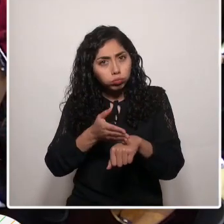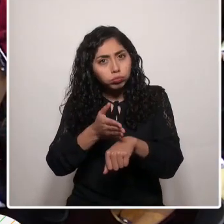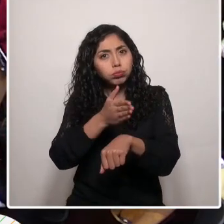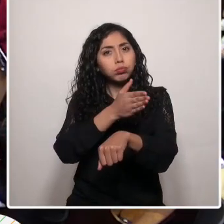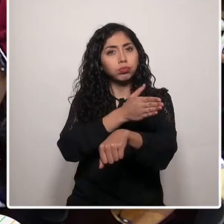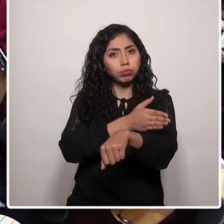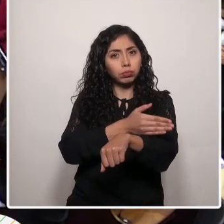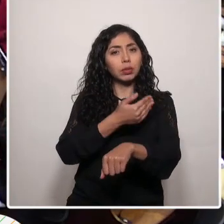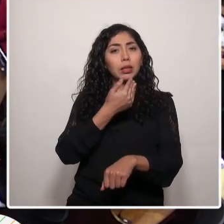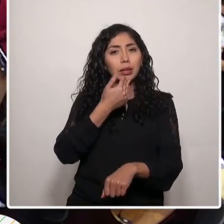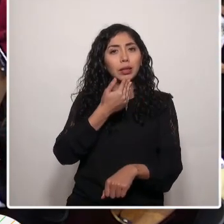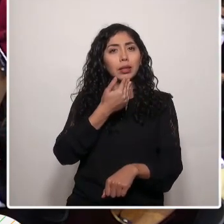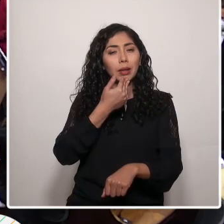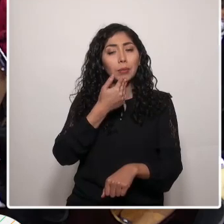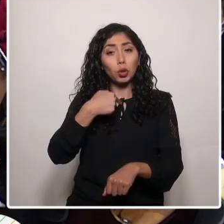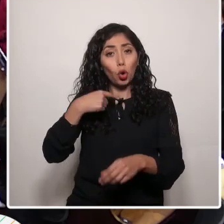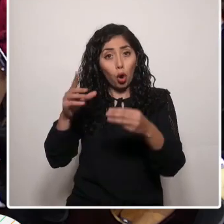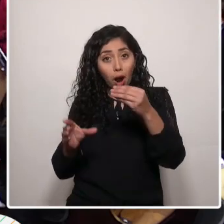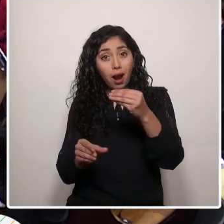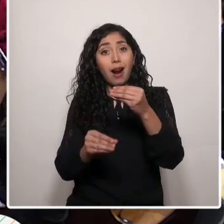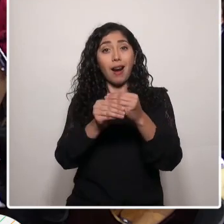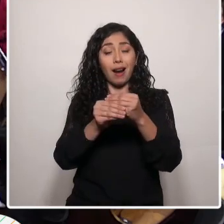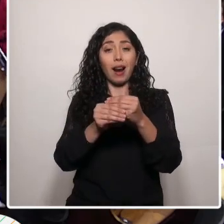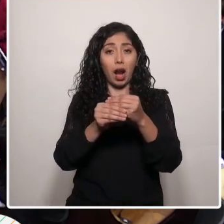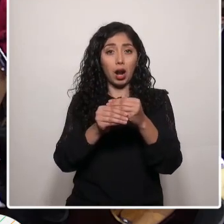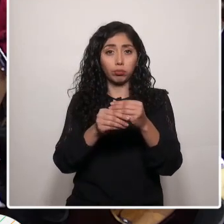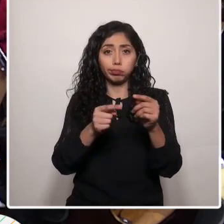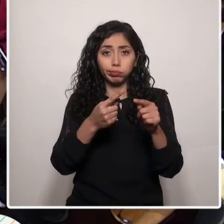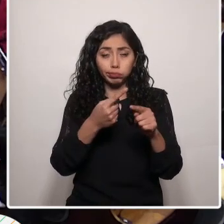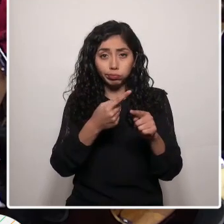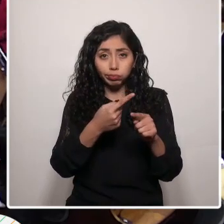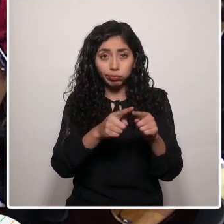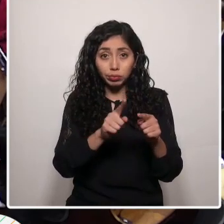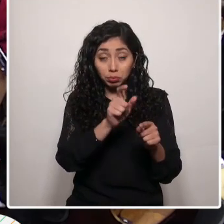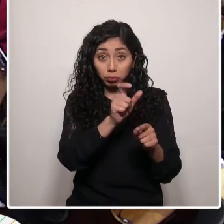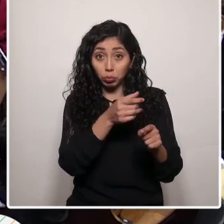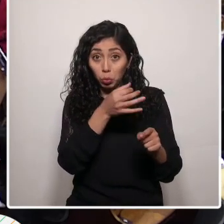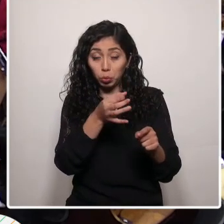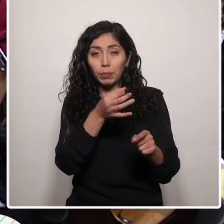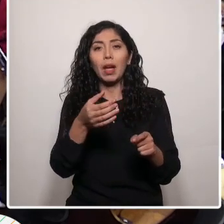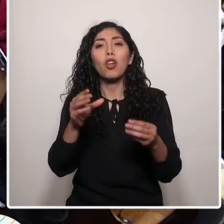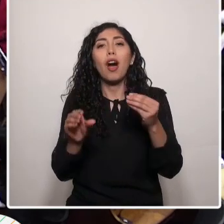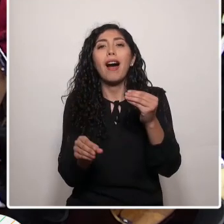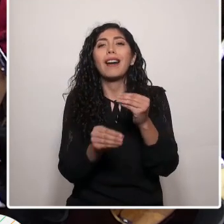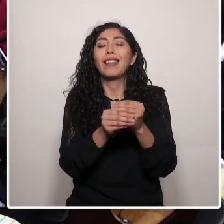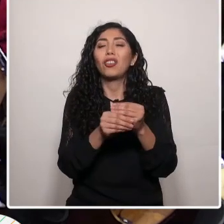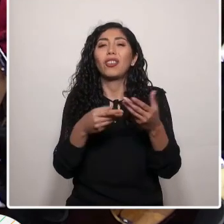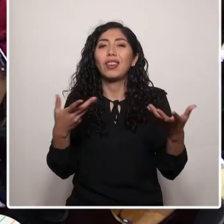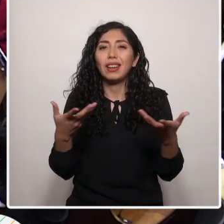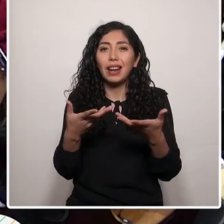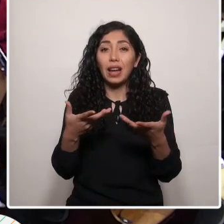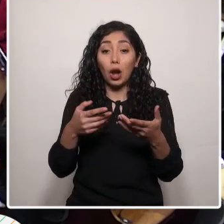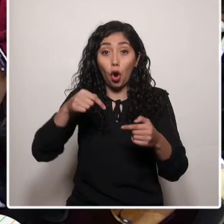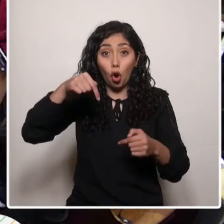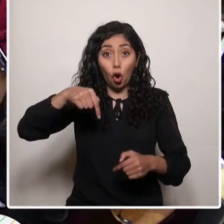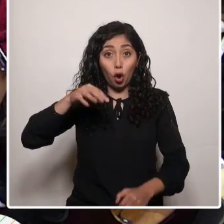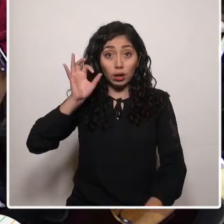punto levantado por el convencional Fuetchaín, agregando lo siguiente, y es que la citación del día de